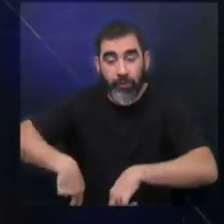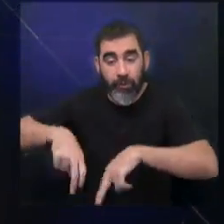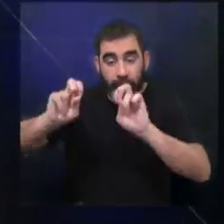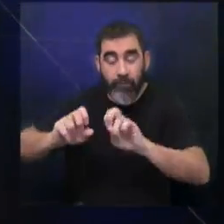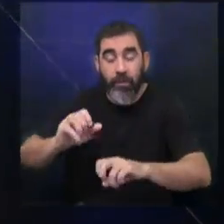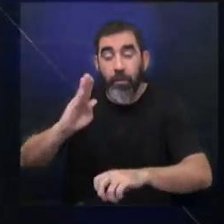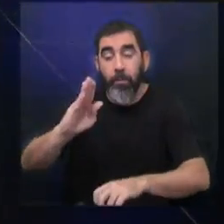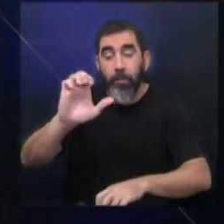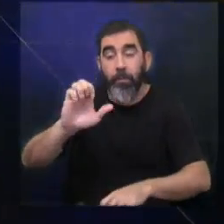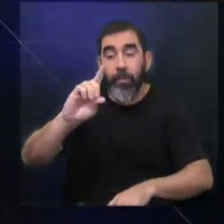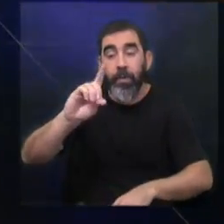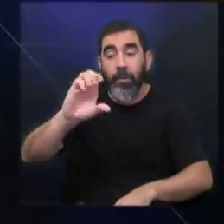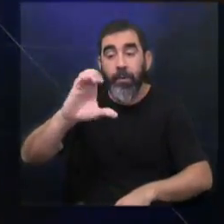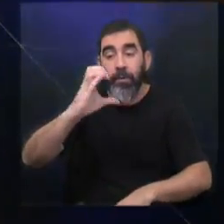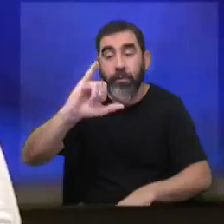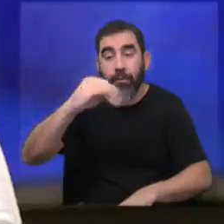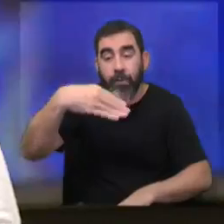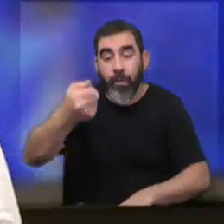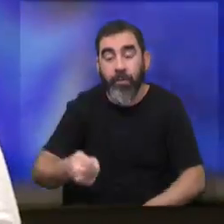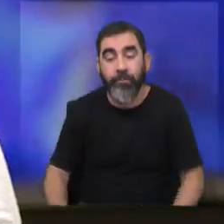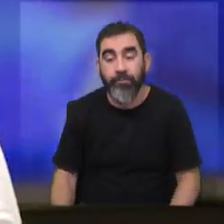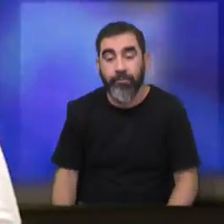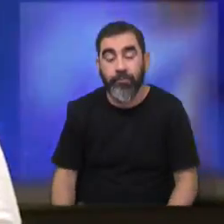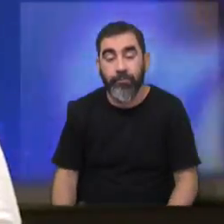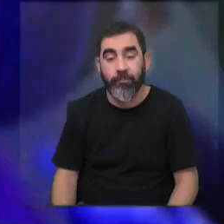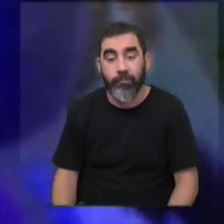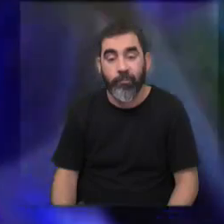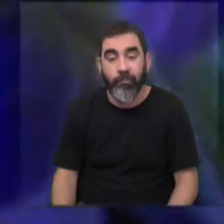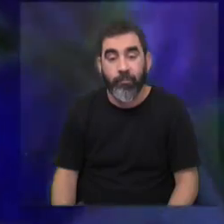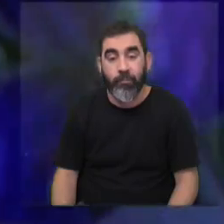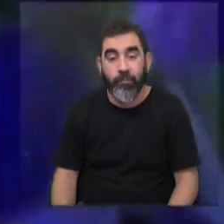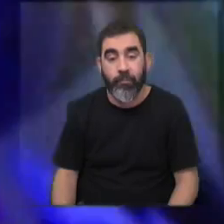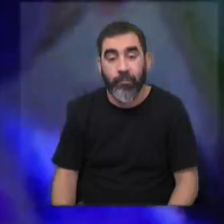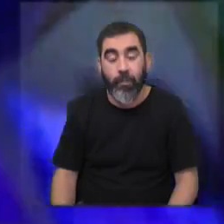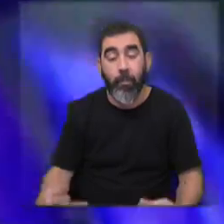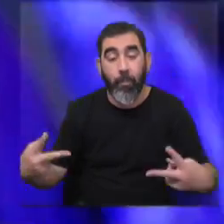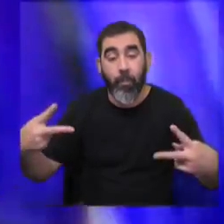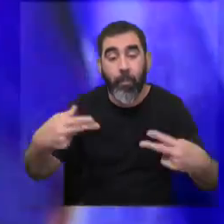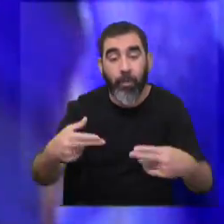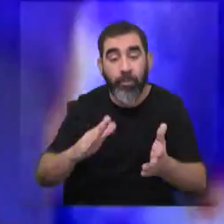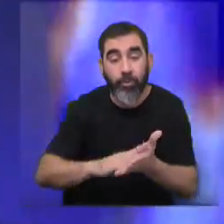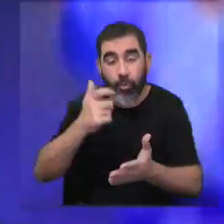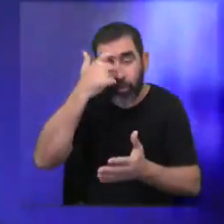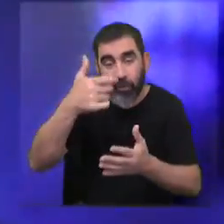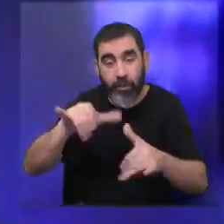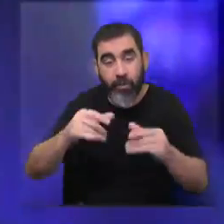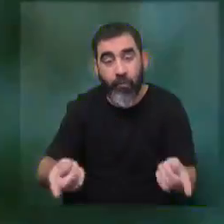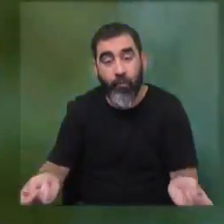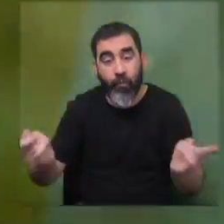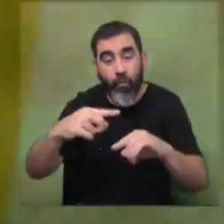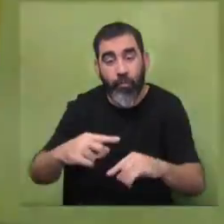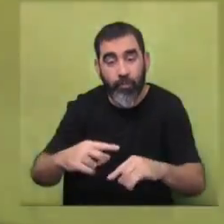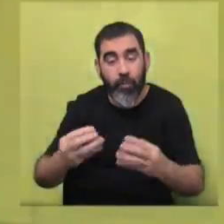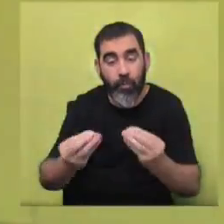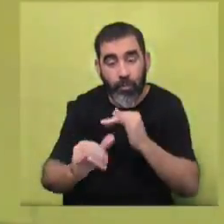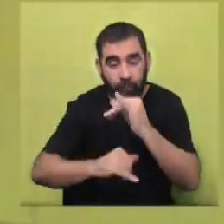hacen con un empujoncito más de PDCIVA. Bueno, muchas gracias. Hasta pronto. Abrimos la primera pausa en Sobre Ciencia. A la vuelta, mucha